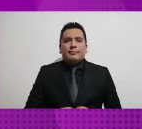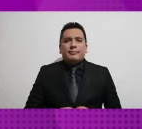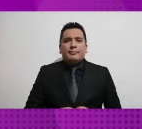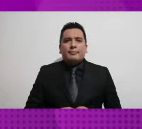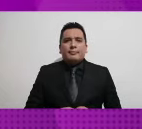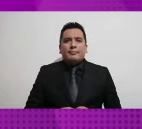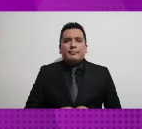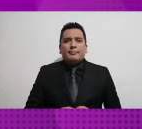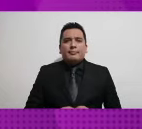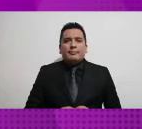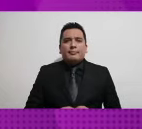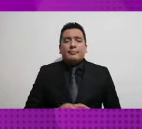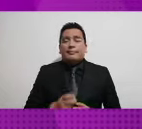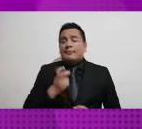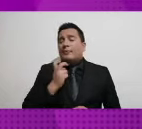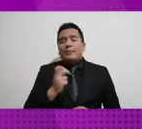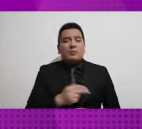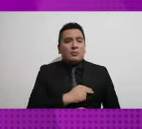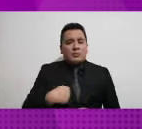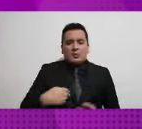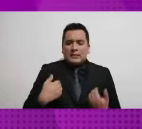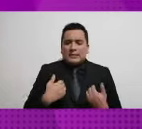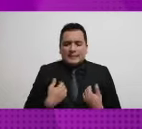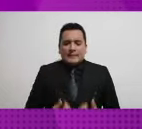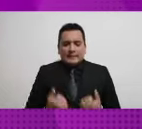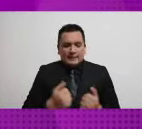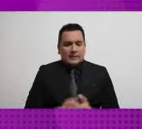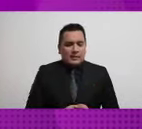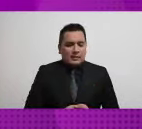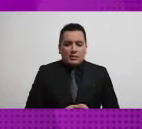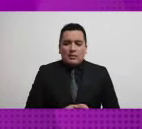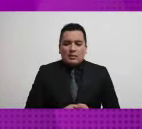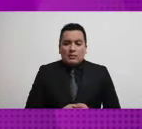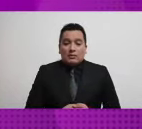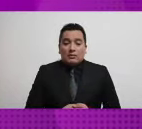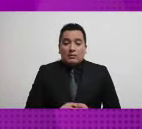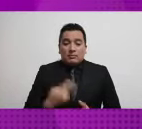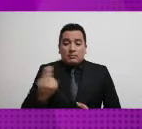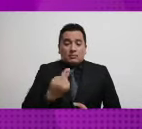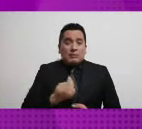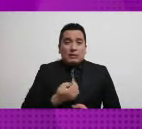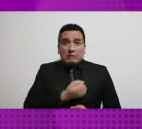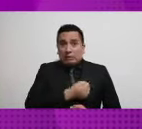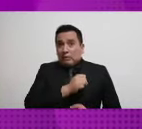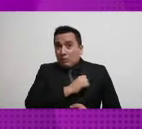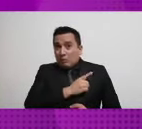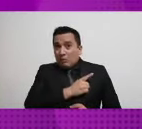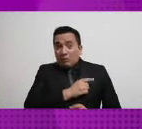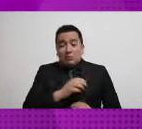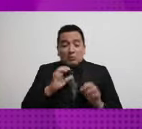este protocolo de seguridad en fundamentación